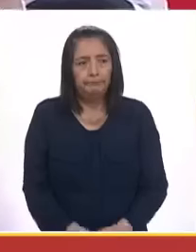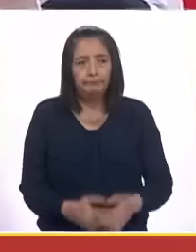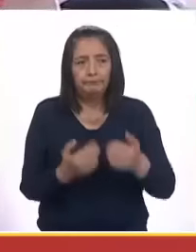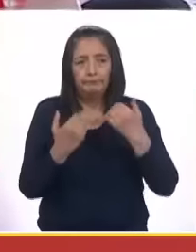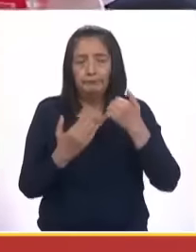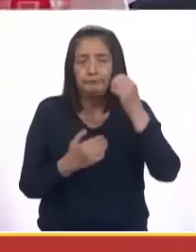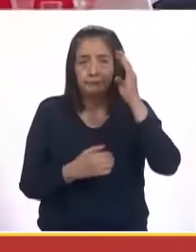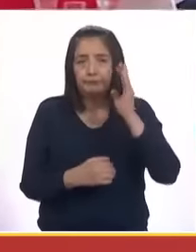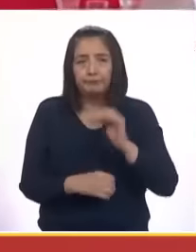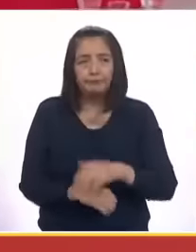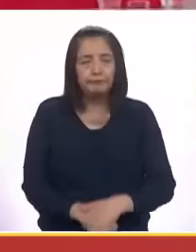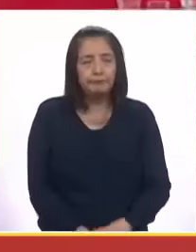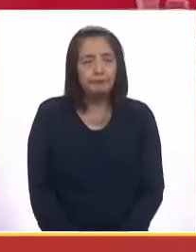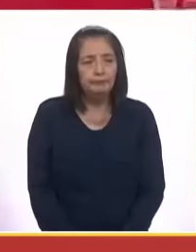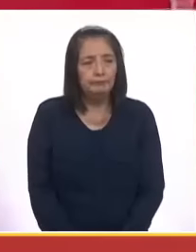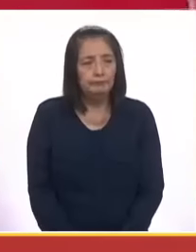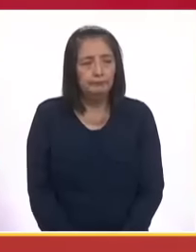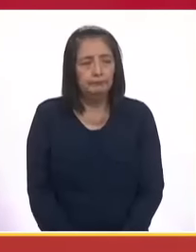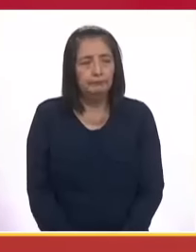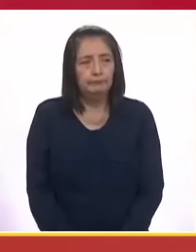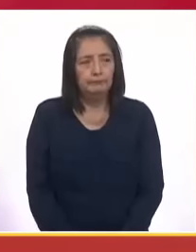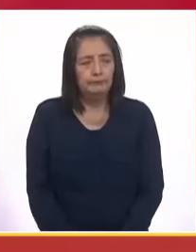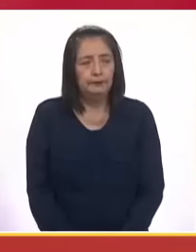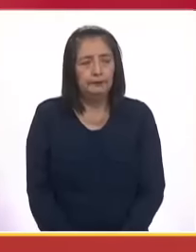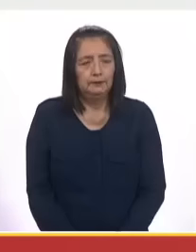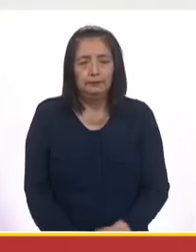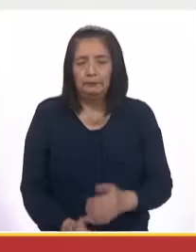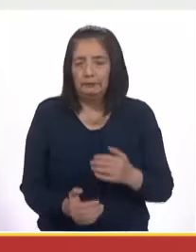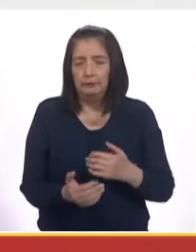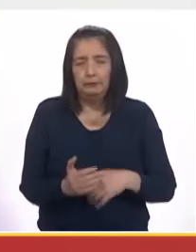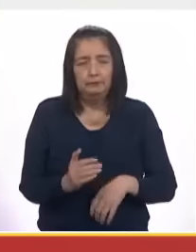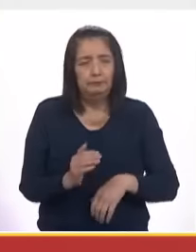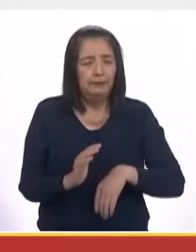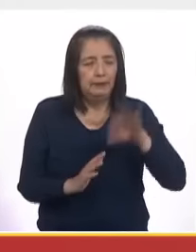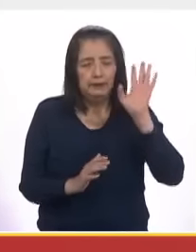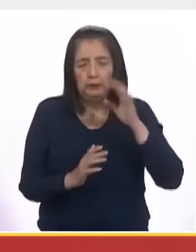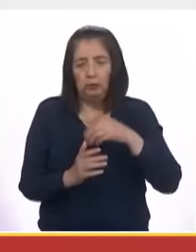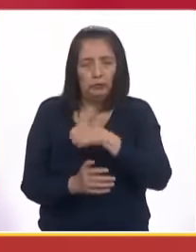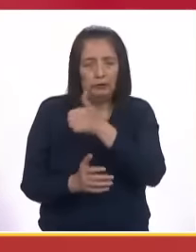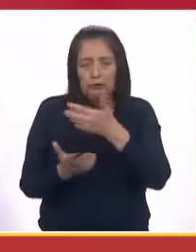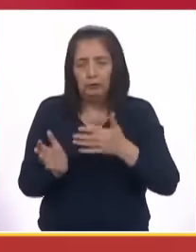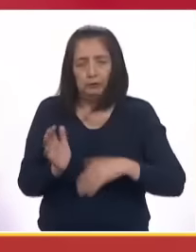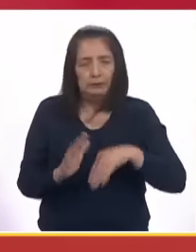Agradece a Dios por sobre todas las cosas.